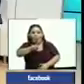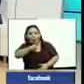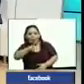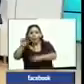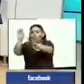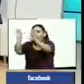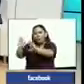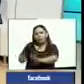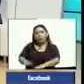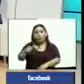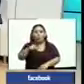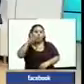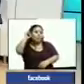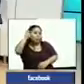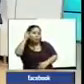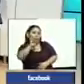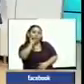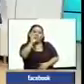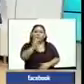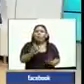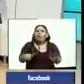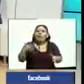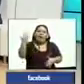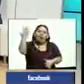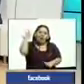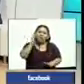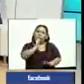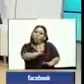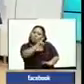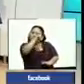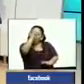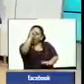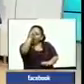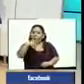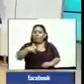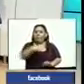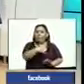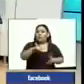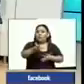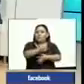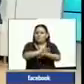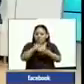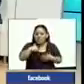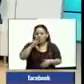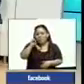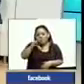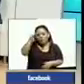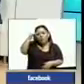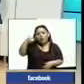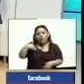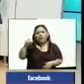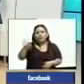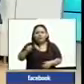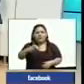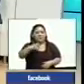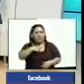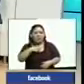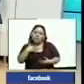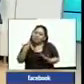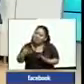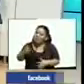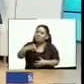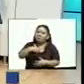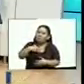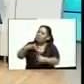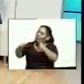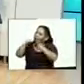radio y daba declaraciones respecto a situaciones que se vivieron dentro del ministerio ella dijo que había presentado quejas ante los diferentes